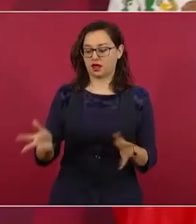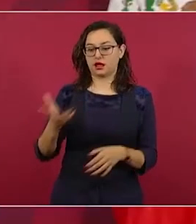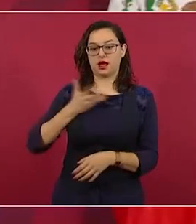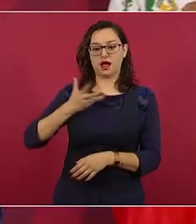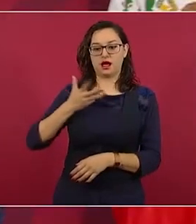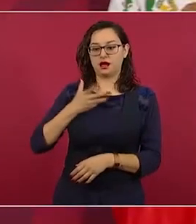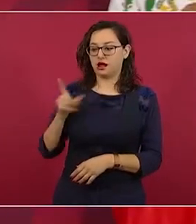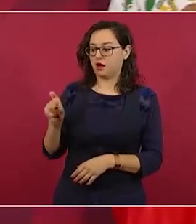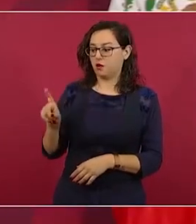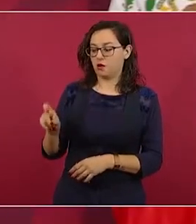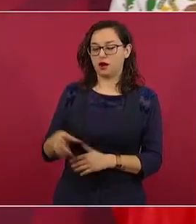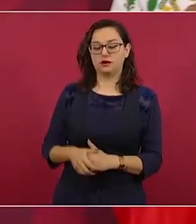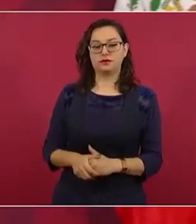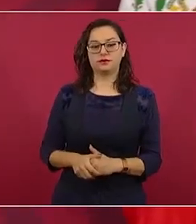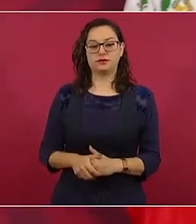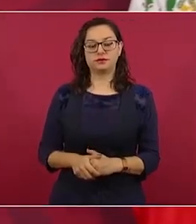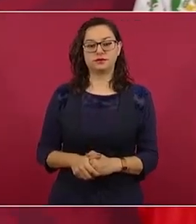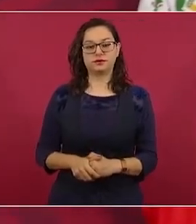Entonces,